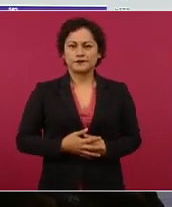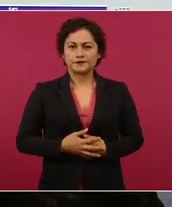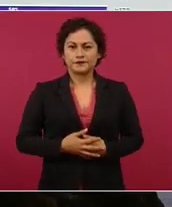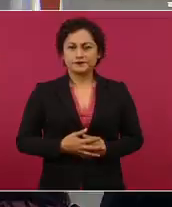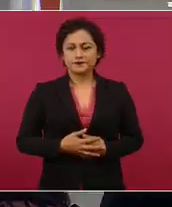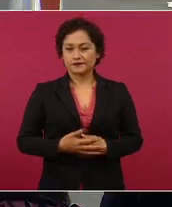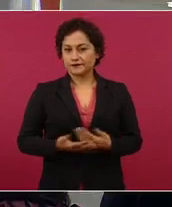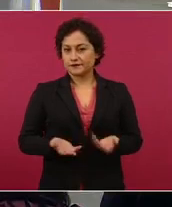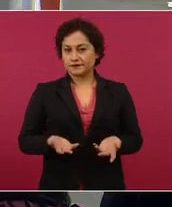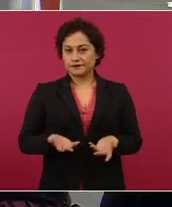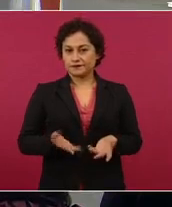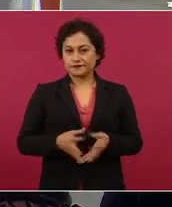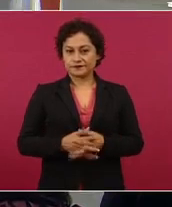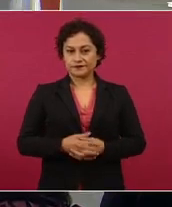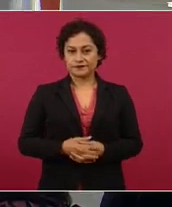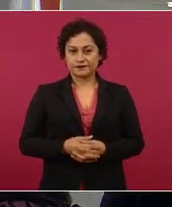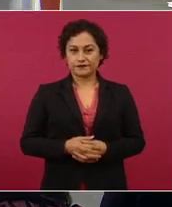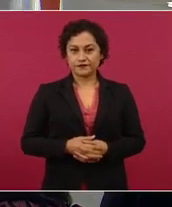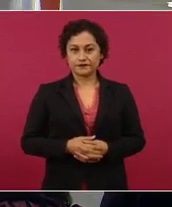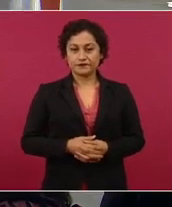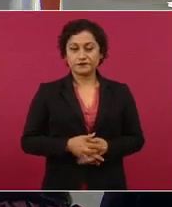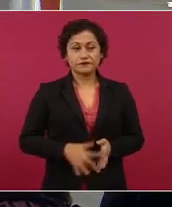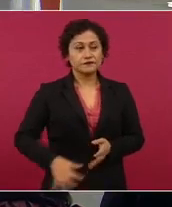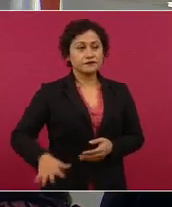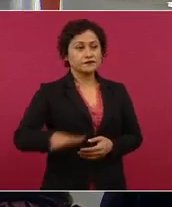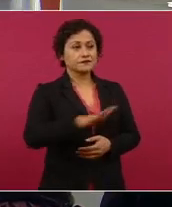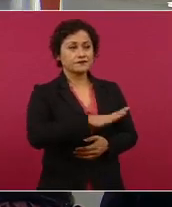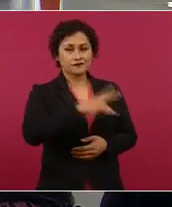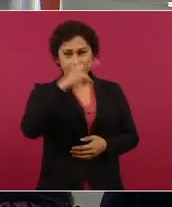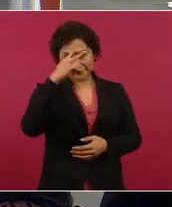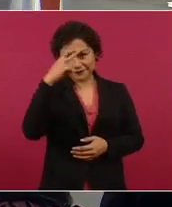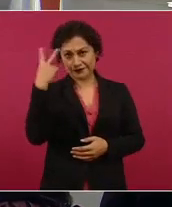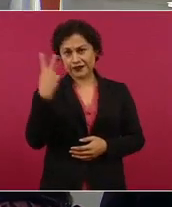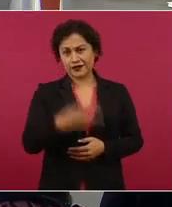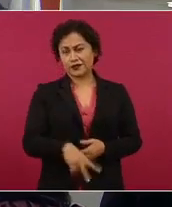Porque nuestro pueblo es mucha pieza.